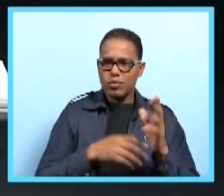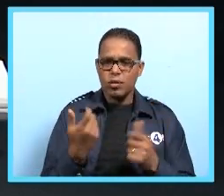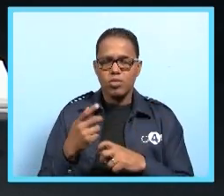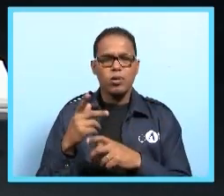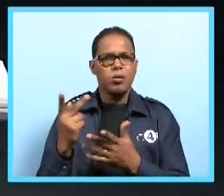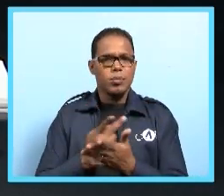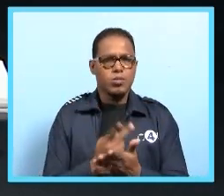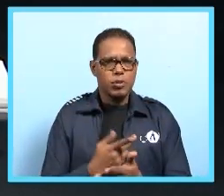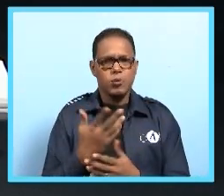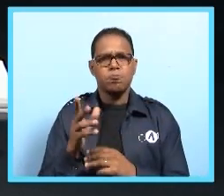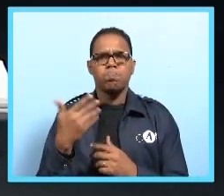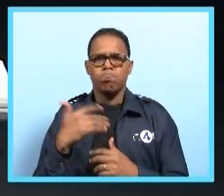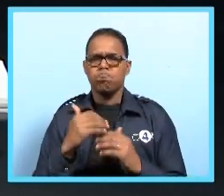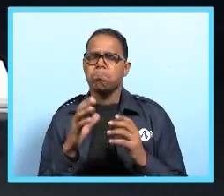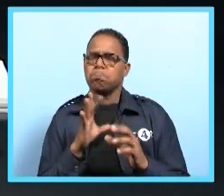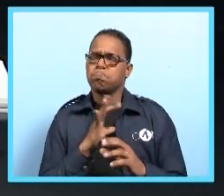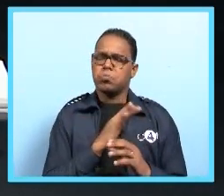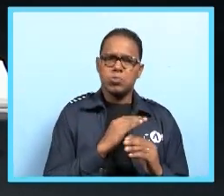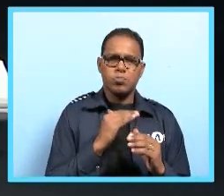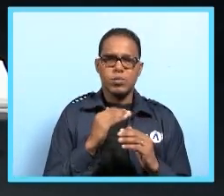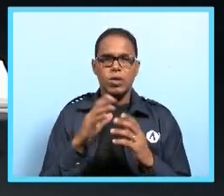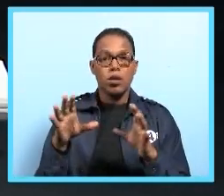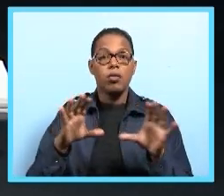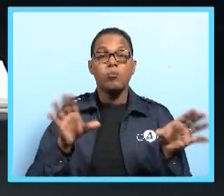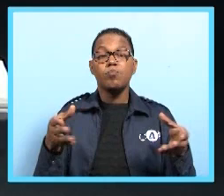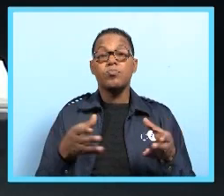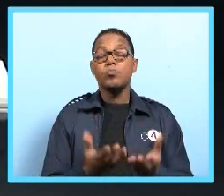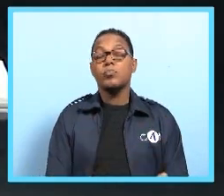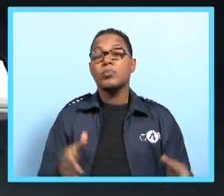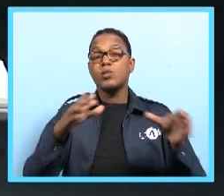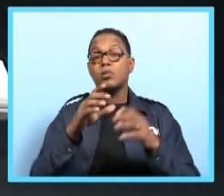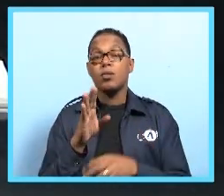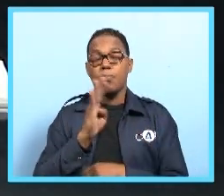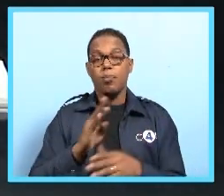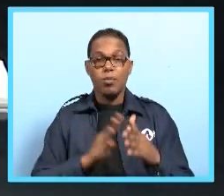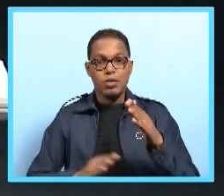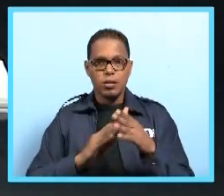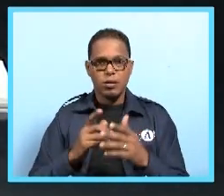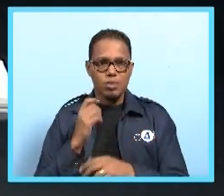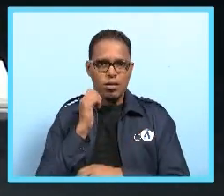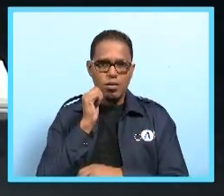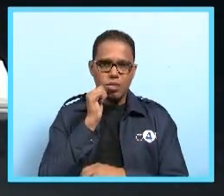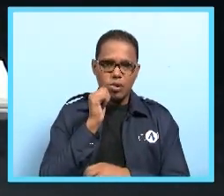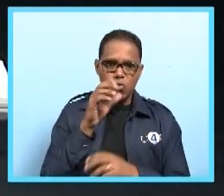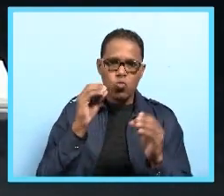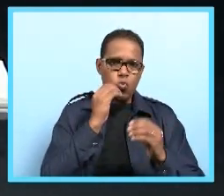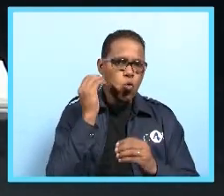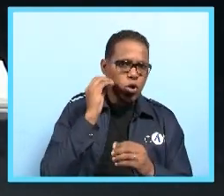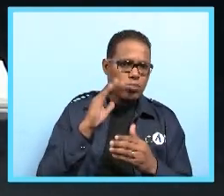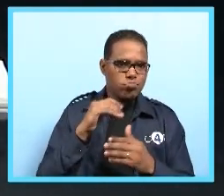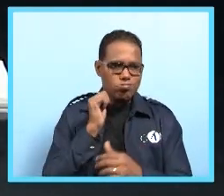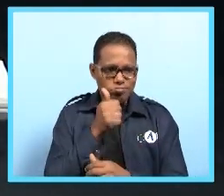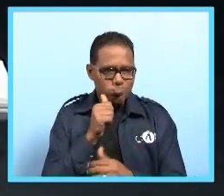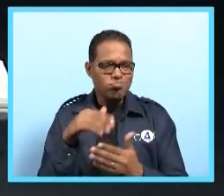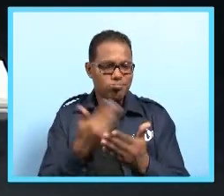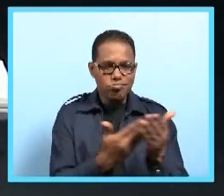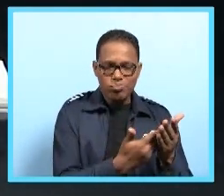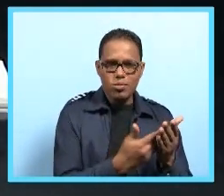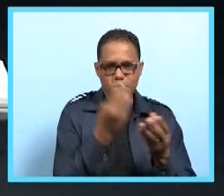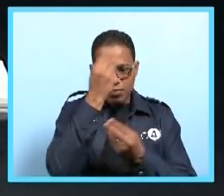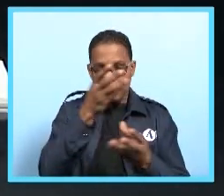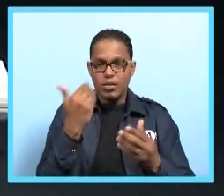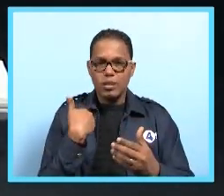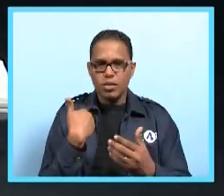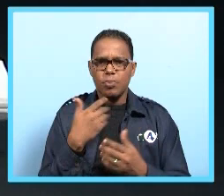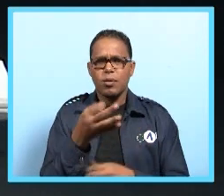en asuntos de los precios que presentan la canasta básica. Eso que le llega a diario a usted a sus hogares y que pues esta información es parte de lo que